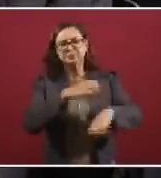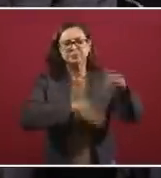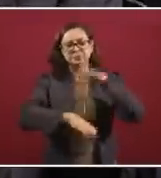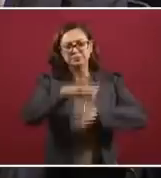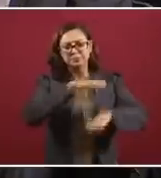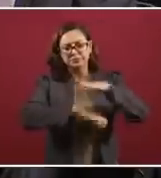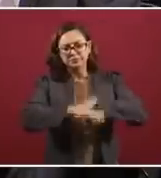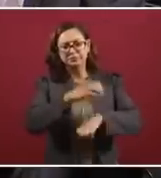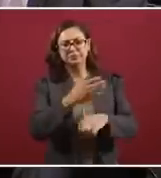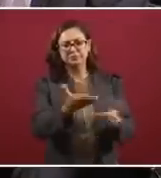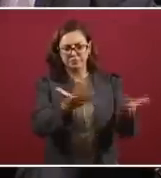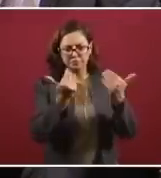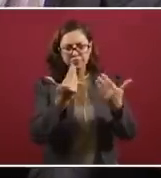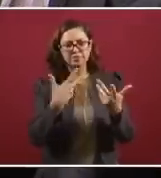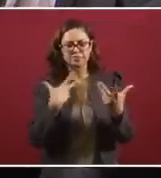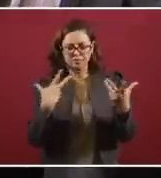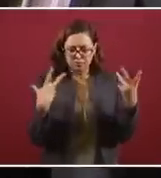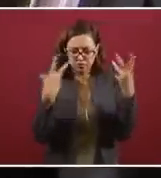acuerdo.